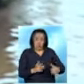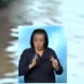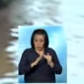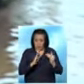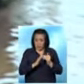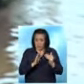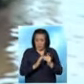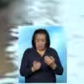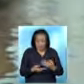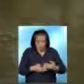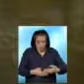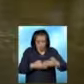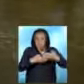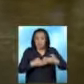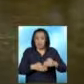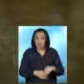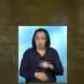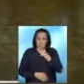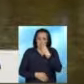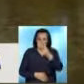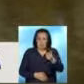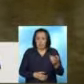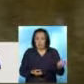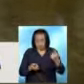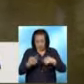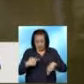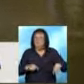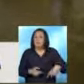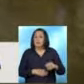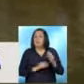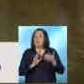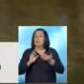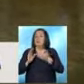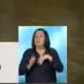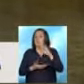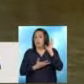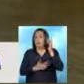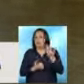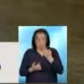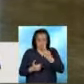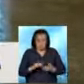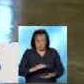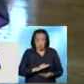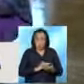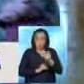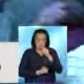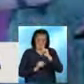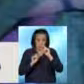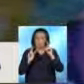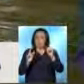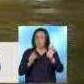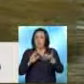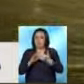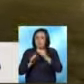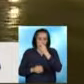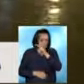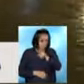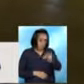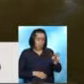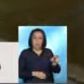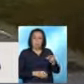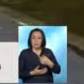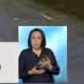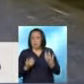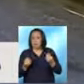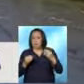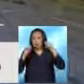de sus hogares. Volvemos aquí a la ciudad de Piura y esta es la situación como amanece la ciudad. Aquí podemos observar cómo se